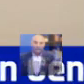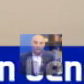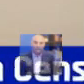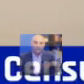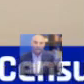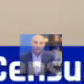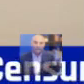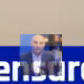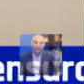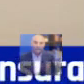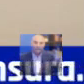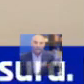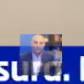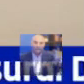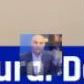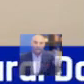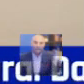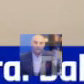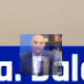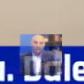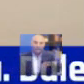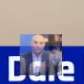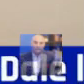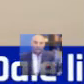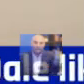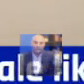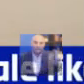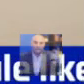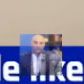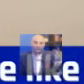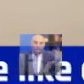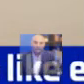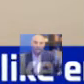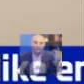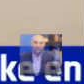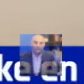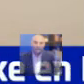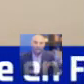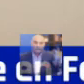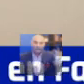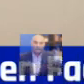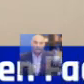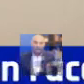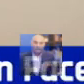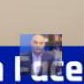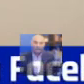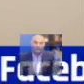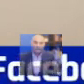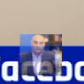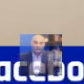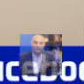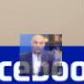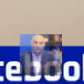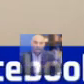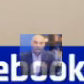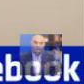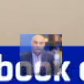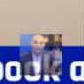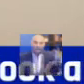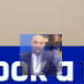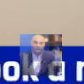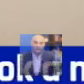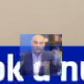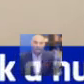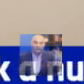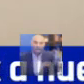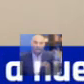temprano para asistir a la mañanera. Cerremos invitando a la gente para que lo sintonice más tarde, para que esté al pendiente de lo que publican